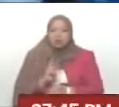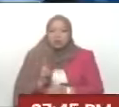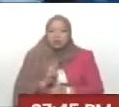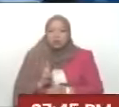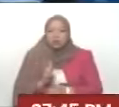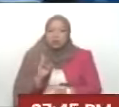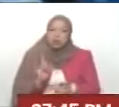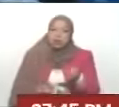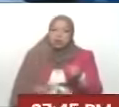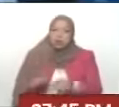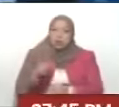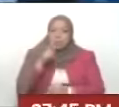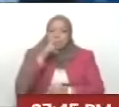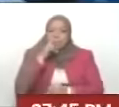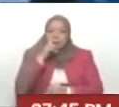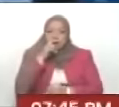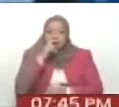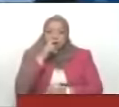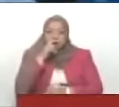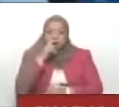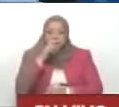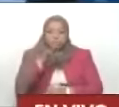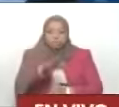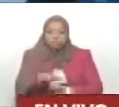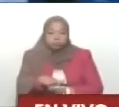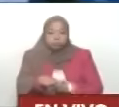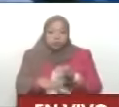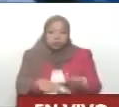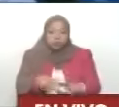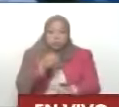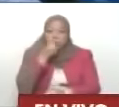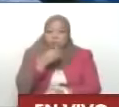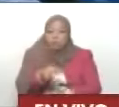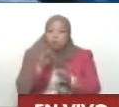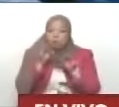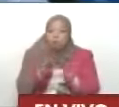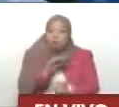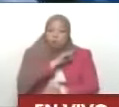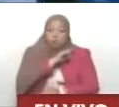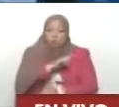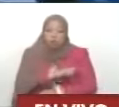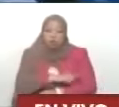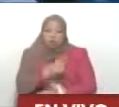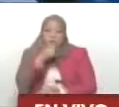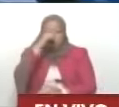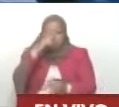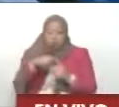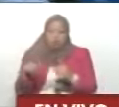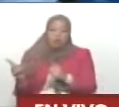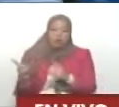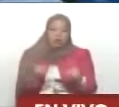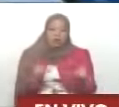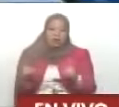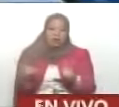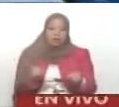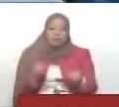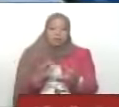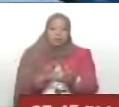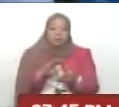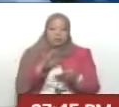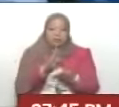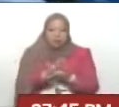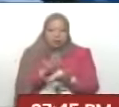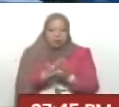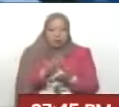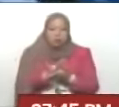que a veces ve a Maduro dando pasos audaces para tratar de, por la vía del diálogo, aplacar a